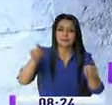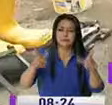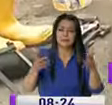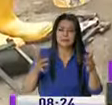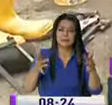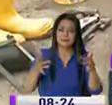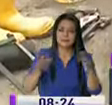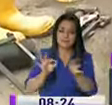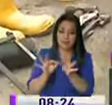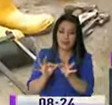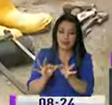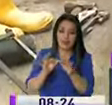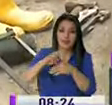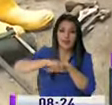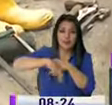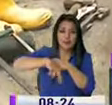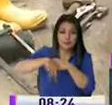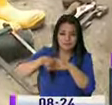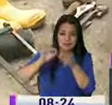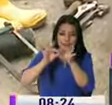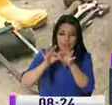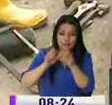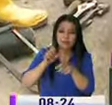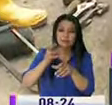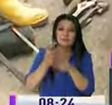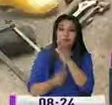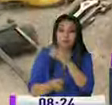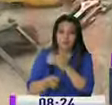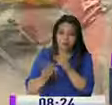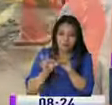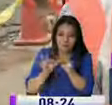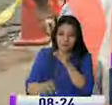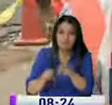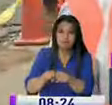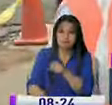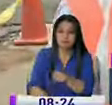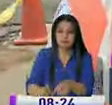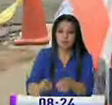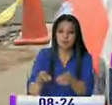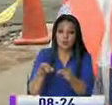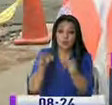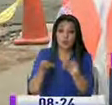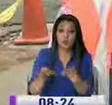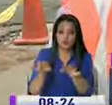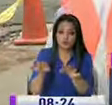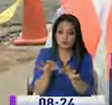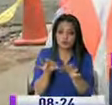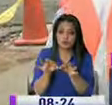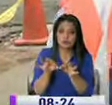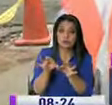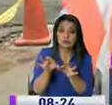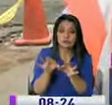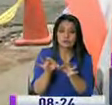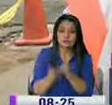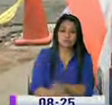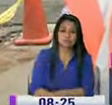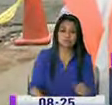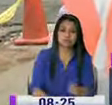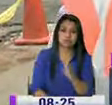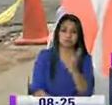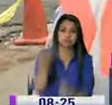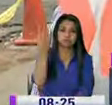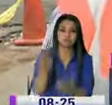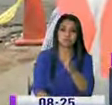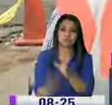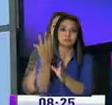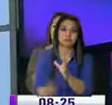existen accesorios que se fallan. En este caso, se desvió un poco el accesorio y eso fue lo que produjo